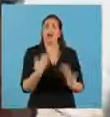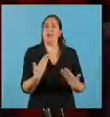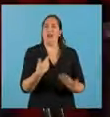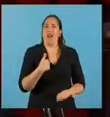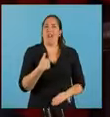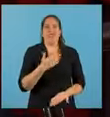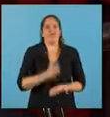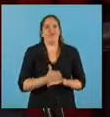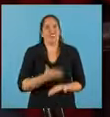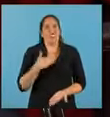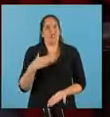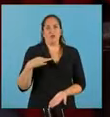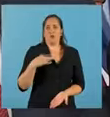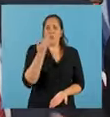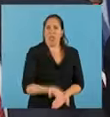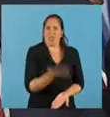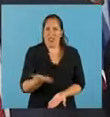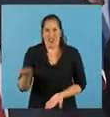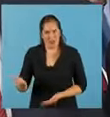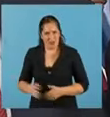de la ciudadanía.